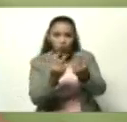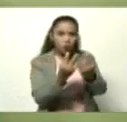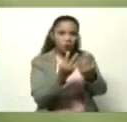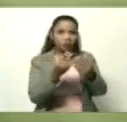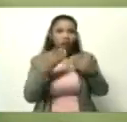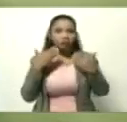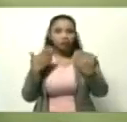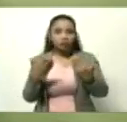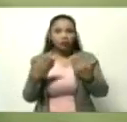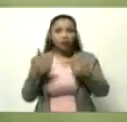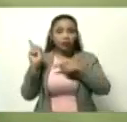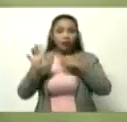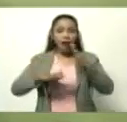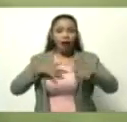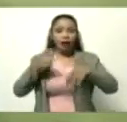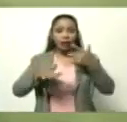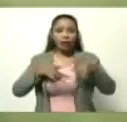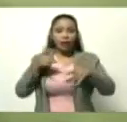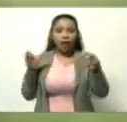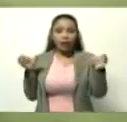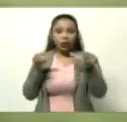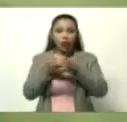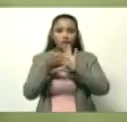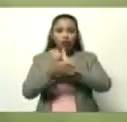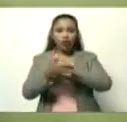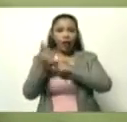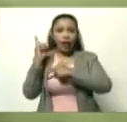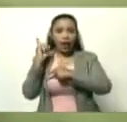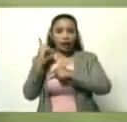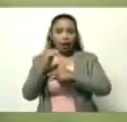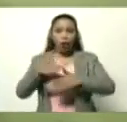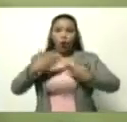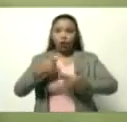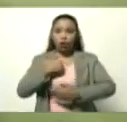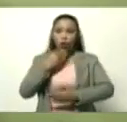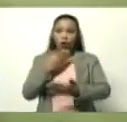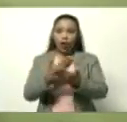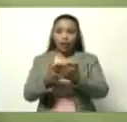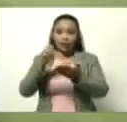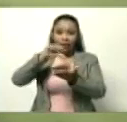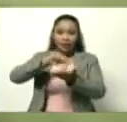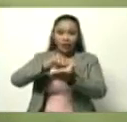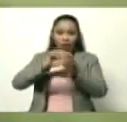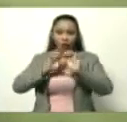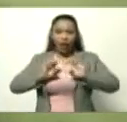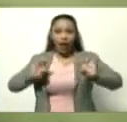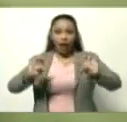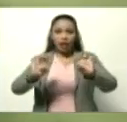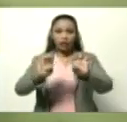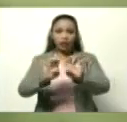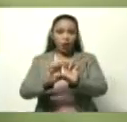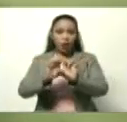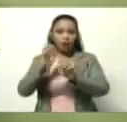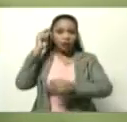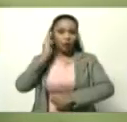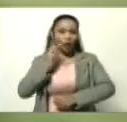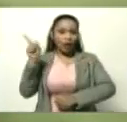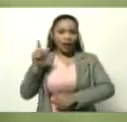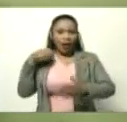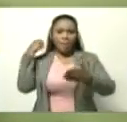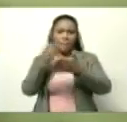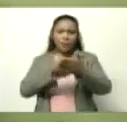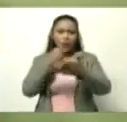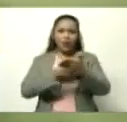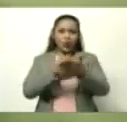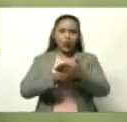este evento a este coloquio por lo cual agradezco al centro de estudio simón bolívar la batalla del pichincha tiene